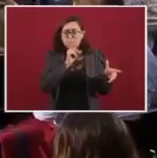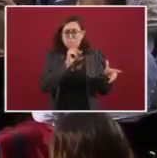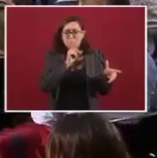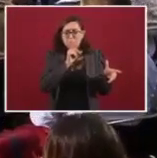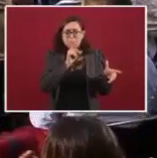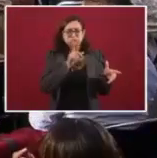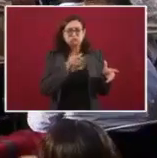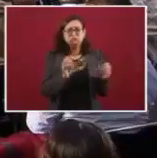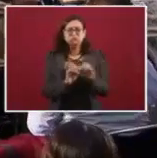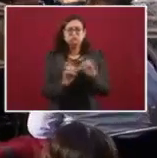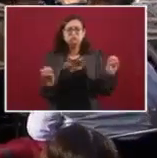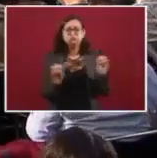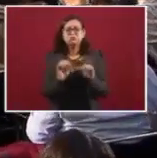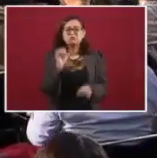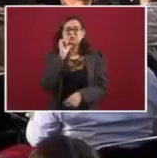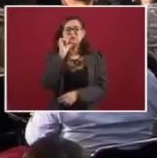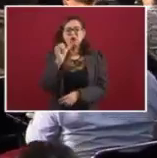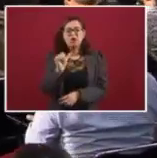Nada.